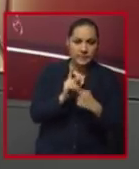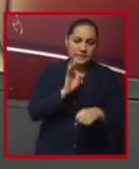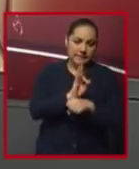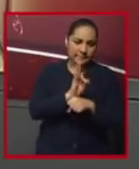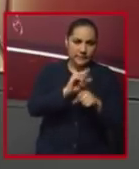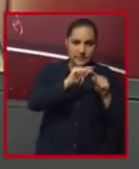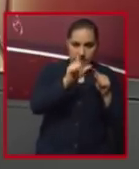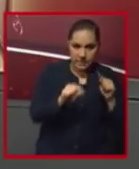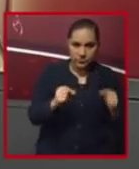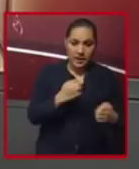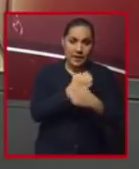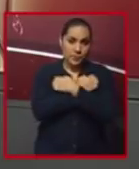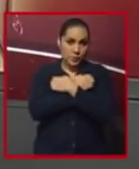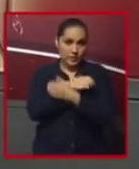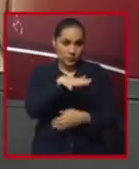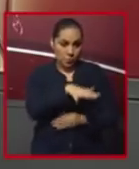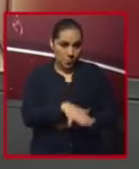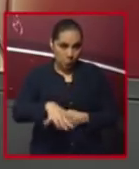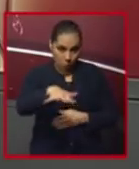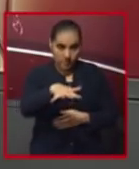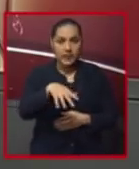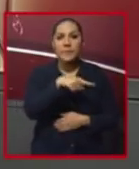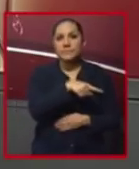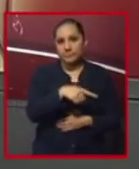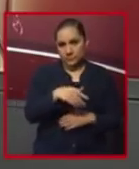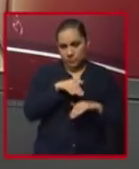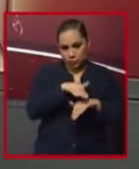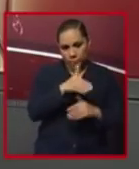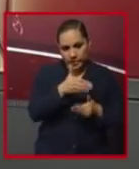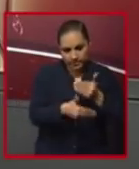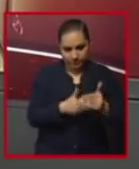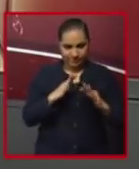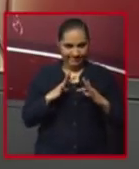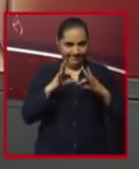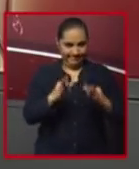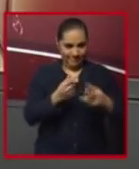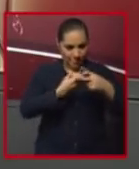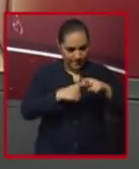Educación Pública. En su sesión de instalación se señaló lo siguiente.